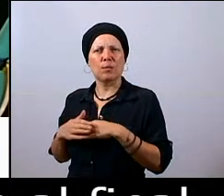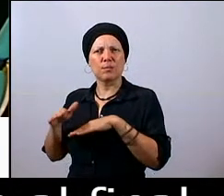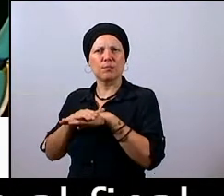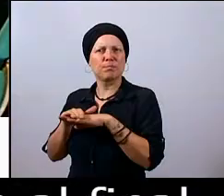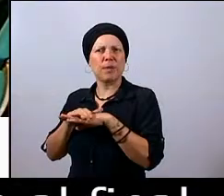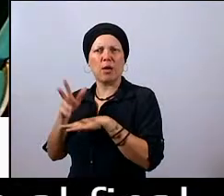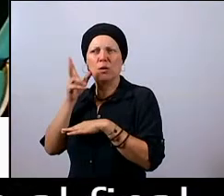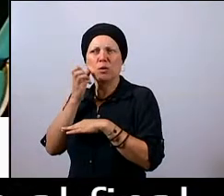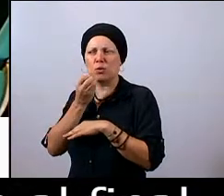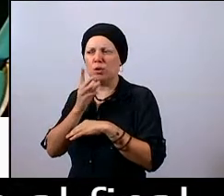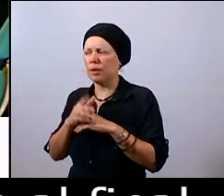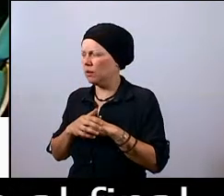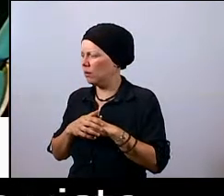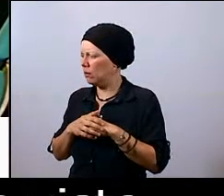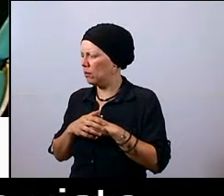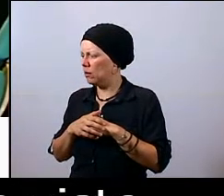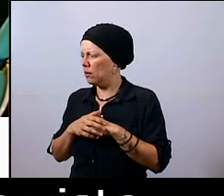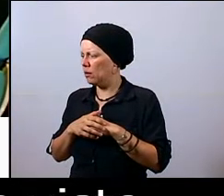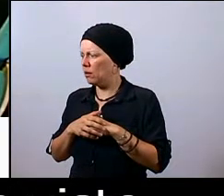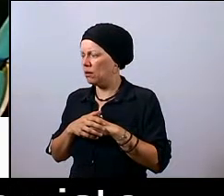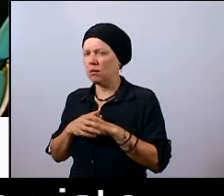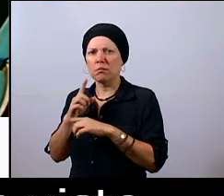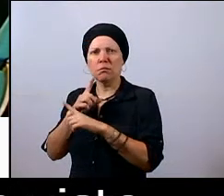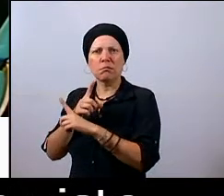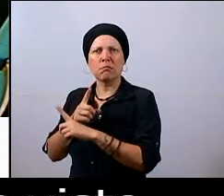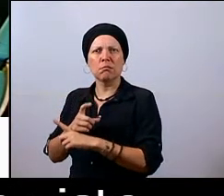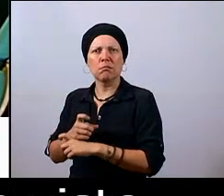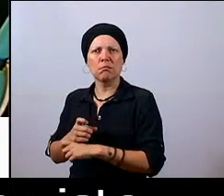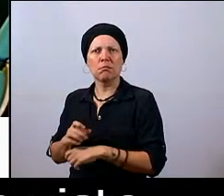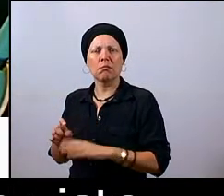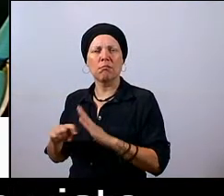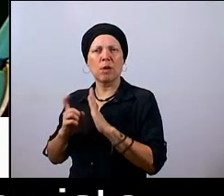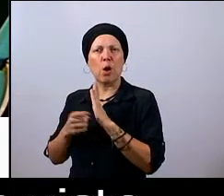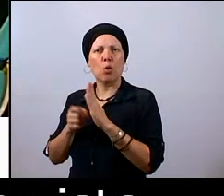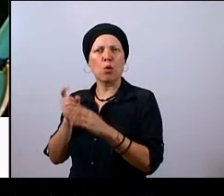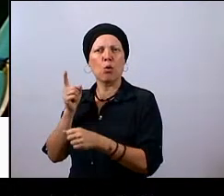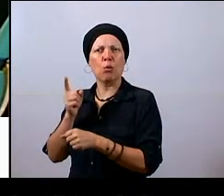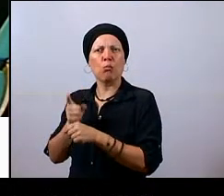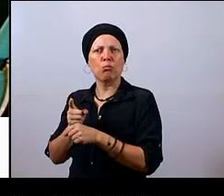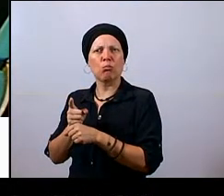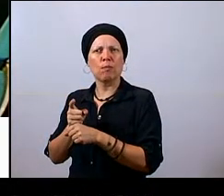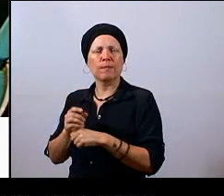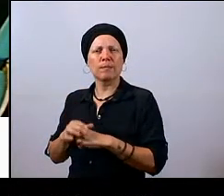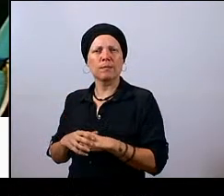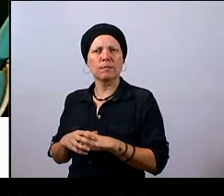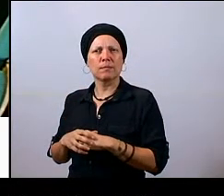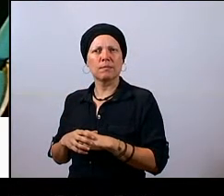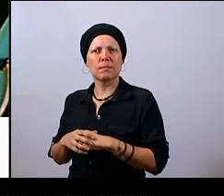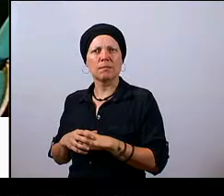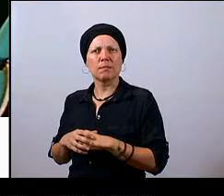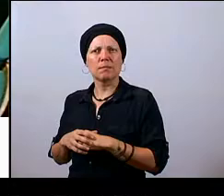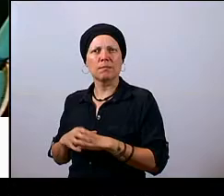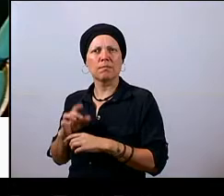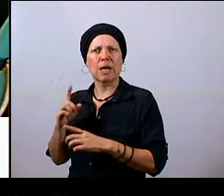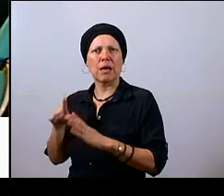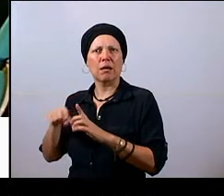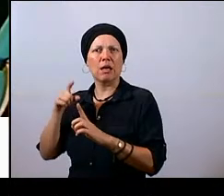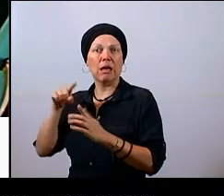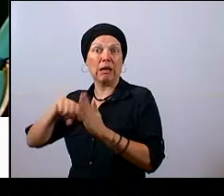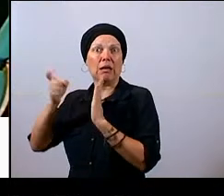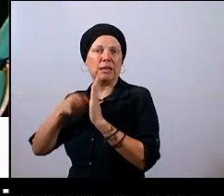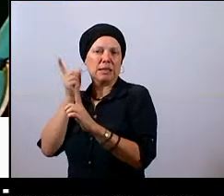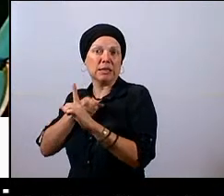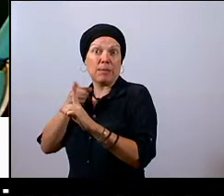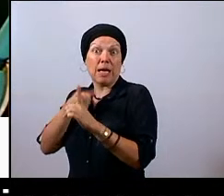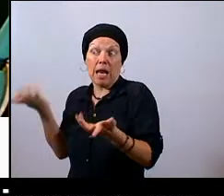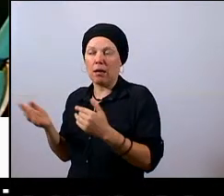muchas veces, porque ya el ministro de Política Territorial dijo ayer que la ley obligará y que si las comunidades autónomas se niegan, se aplicará la ley. O sea, que va a